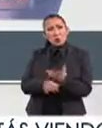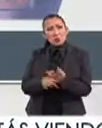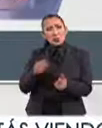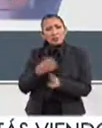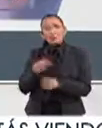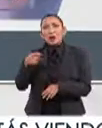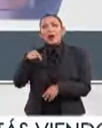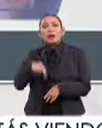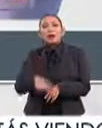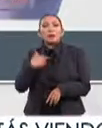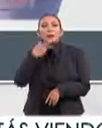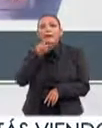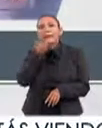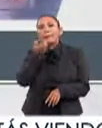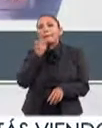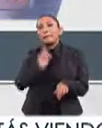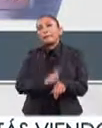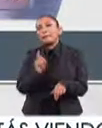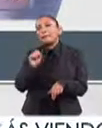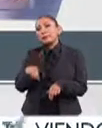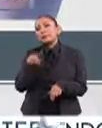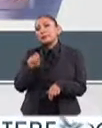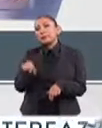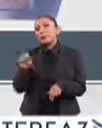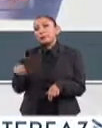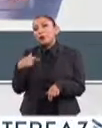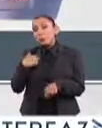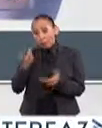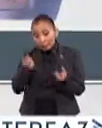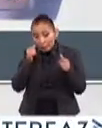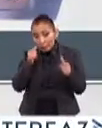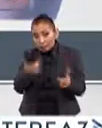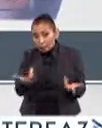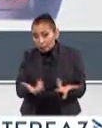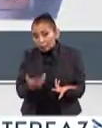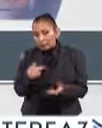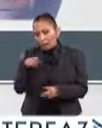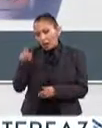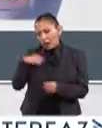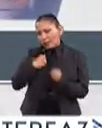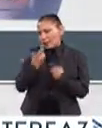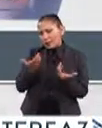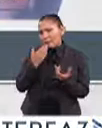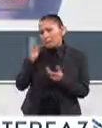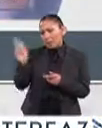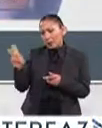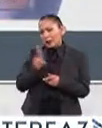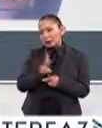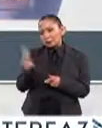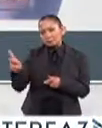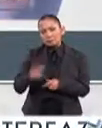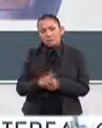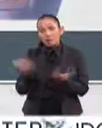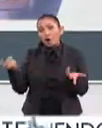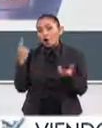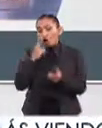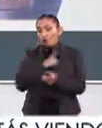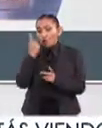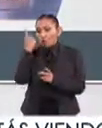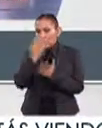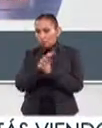aquí a veces estamos en la rutina y no nos damos cuenta de lo que hacemos realmente, pero yo creo que mi vida fue muy parecida, excepto por vivir